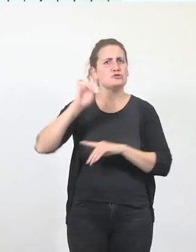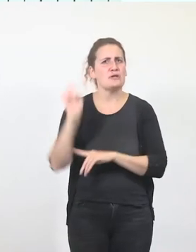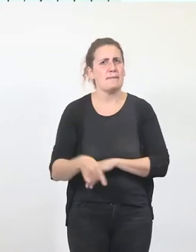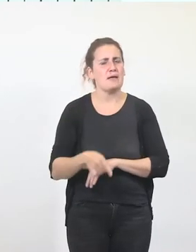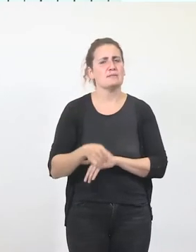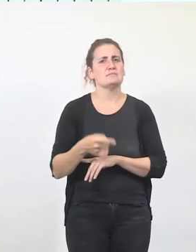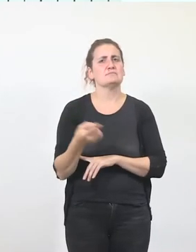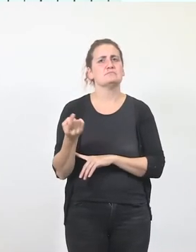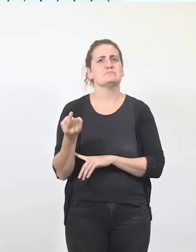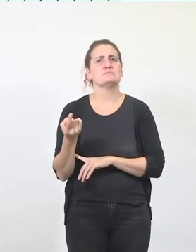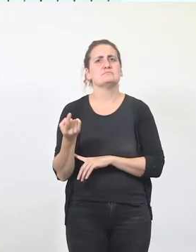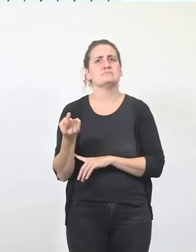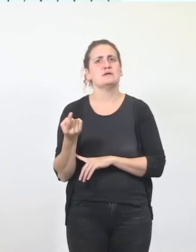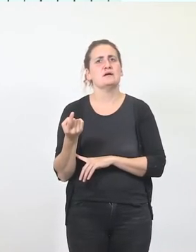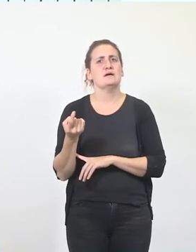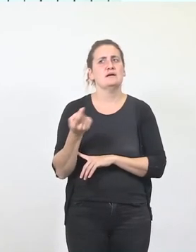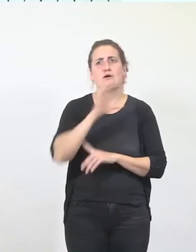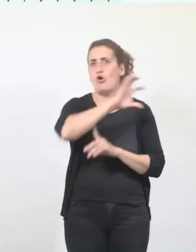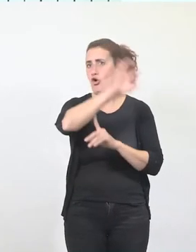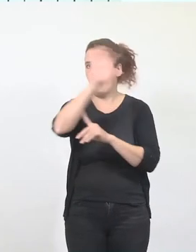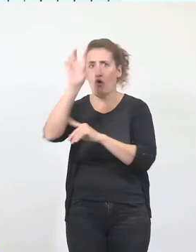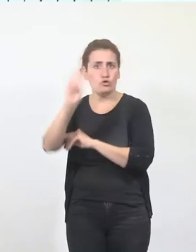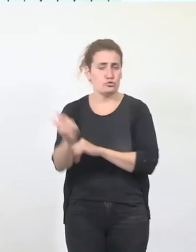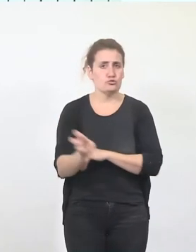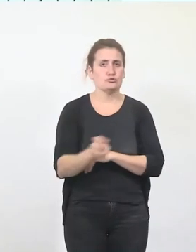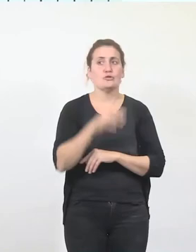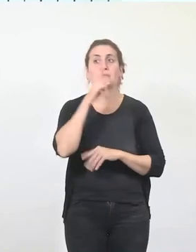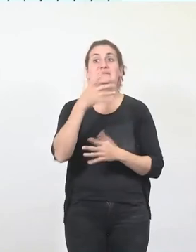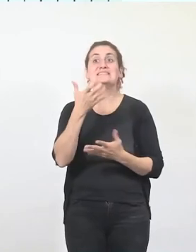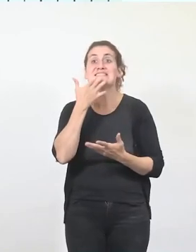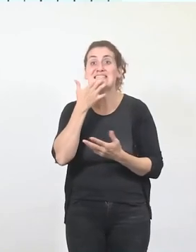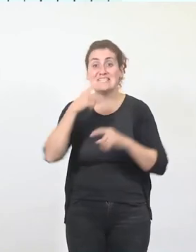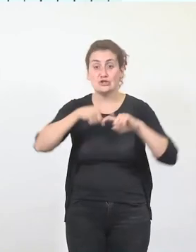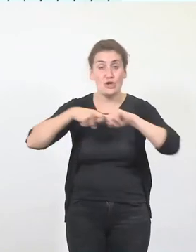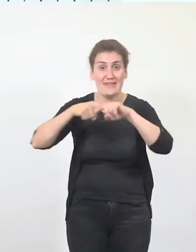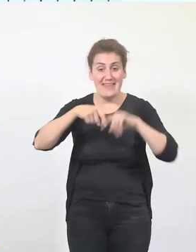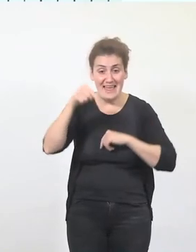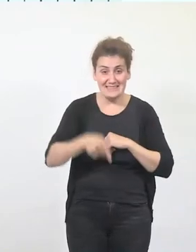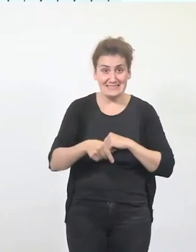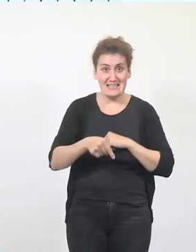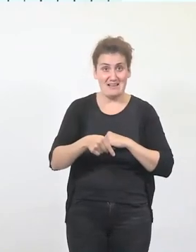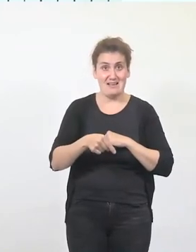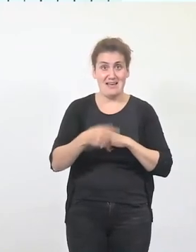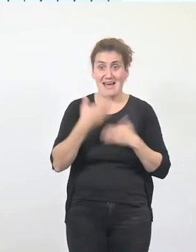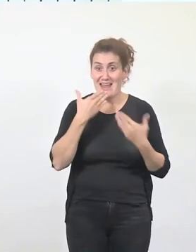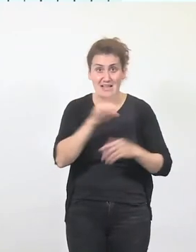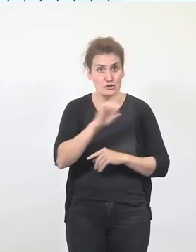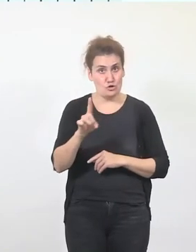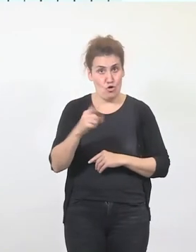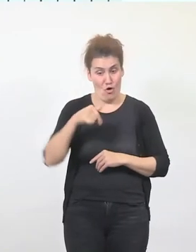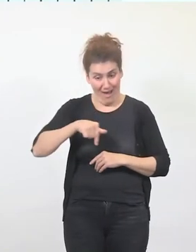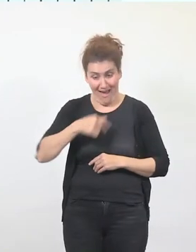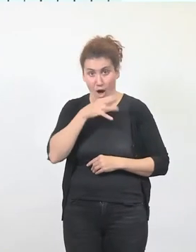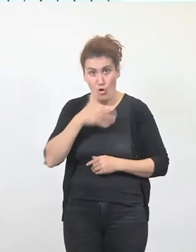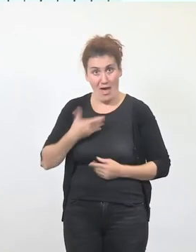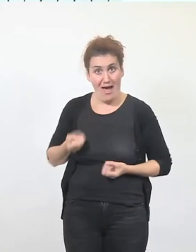también con otros, si no fuera por esa solidaridad, yo creo que no estaría yo hablando aquí.